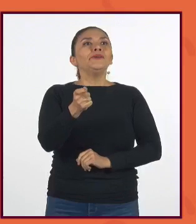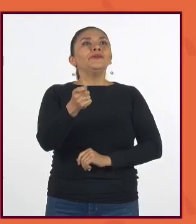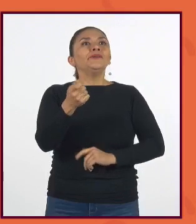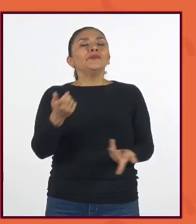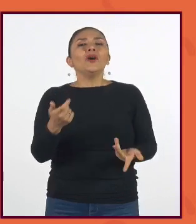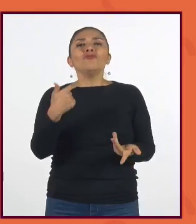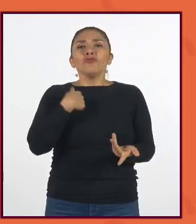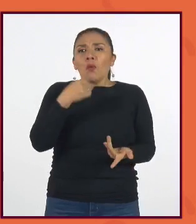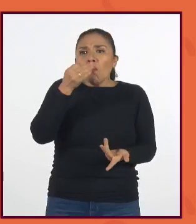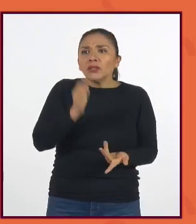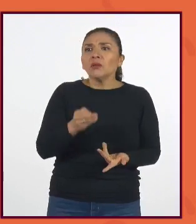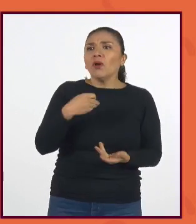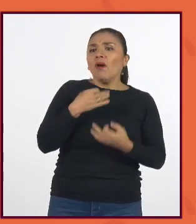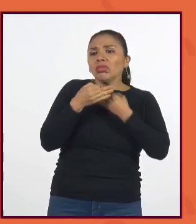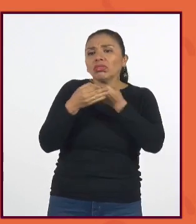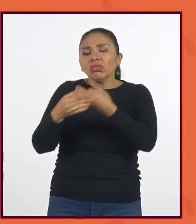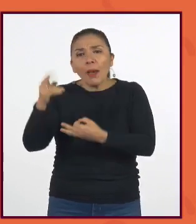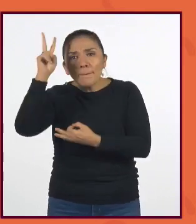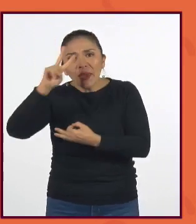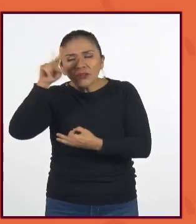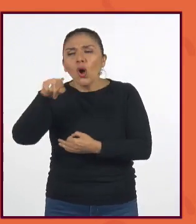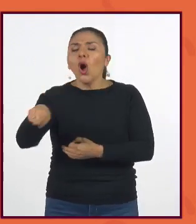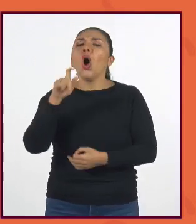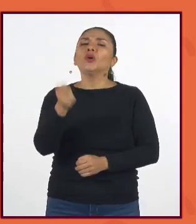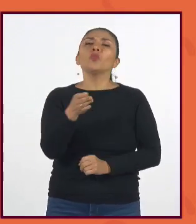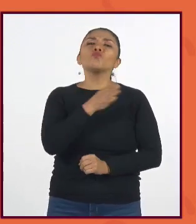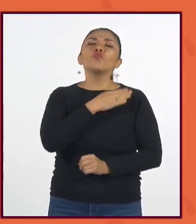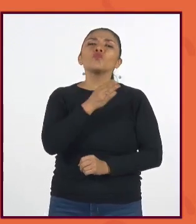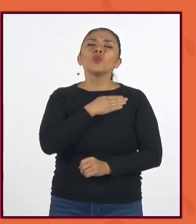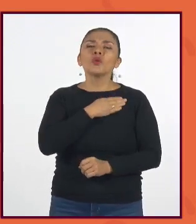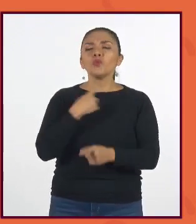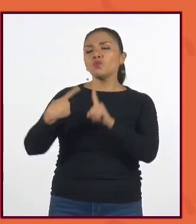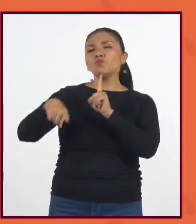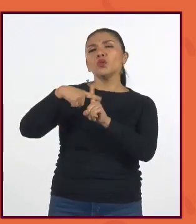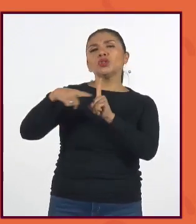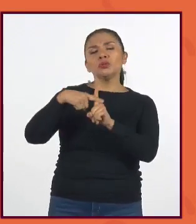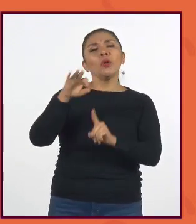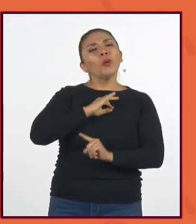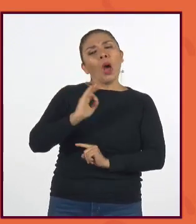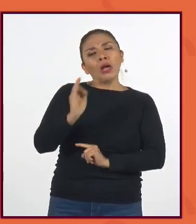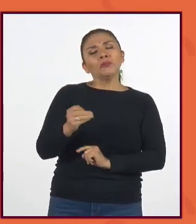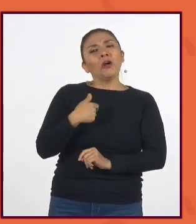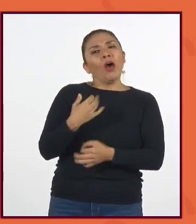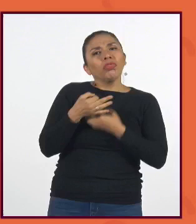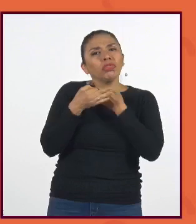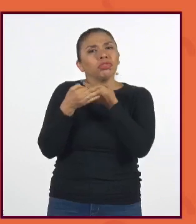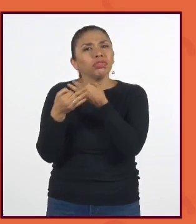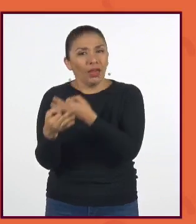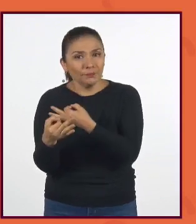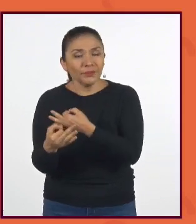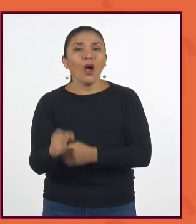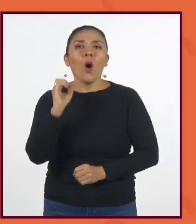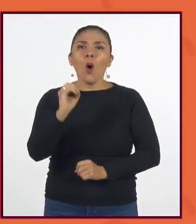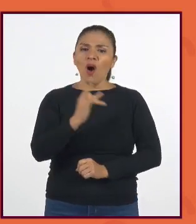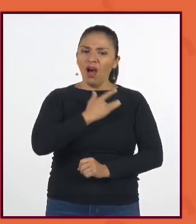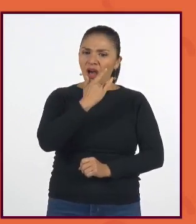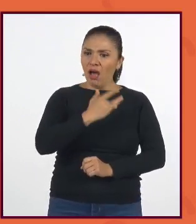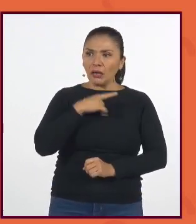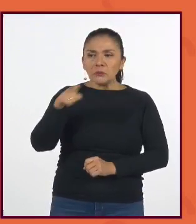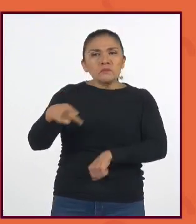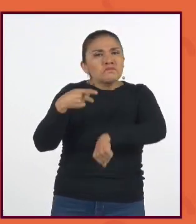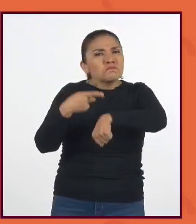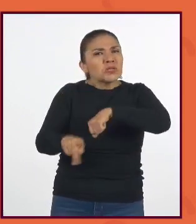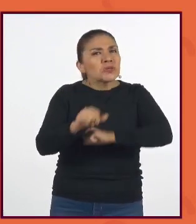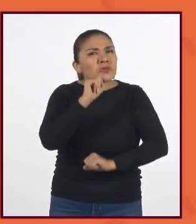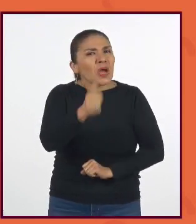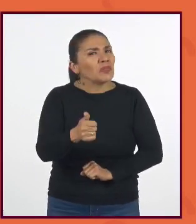una sustancia. O sea, creencias favorables acerca del consumo de sustancias psicoactivas y la baja percepción del riesgo que implica.